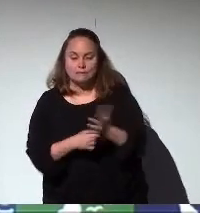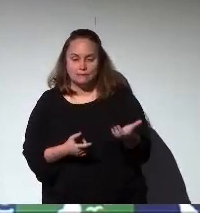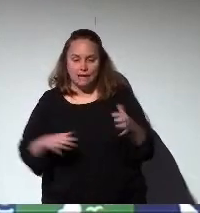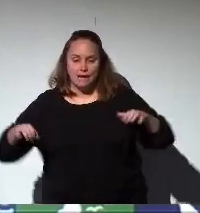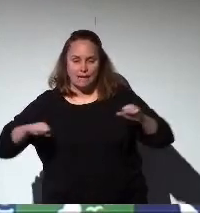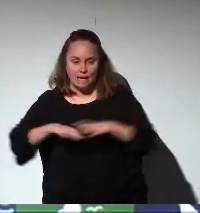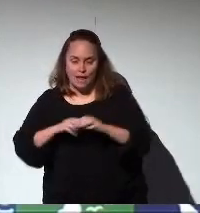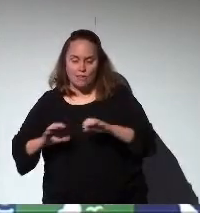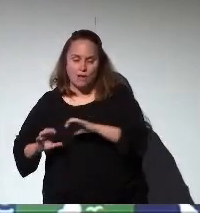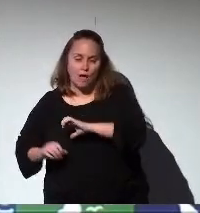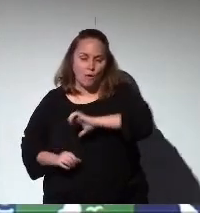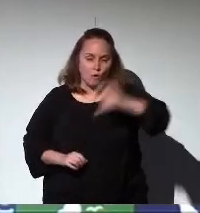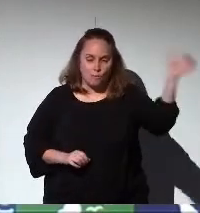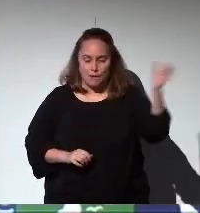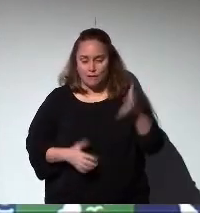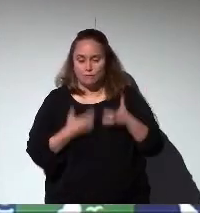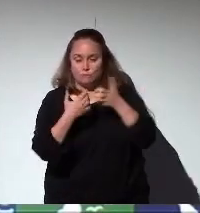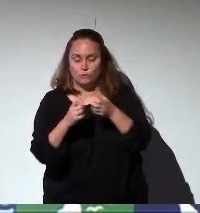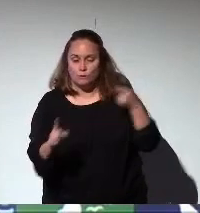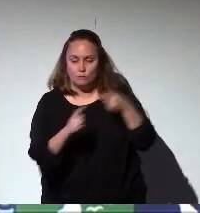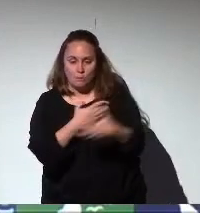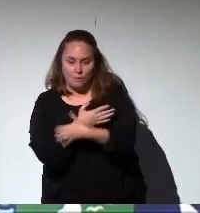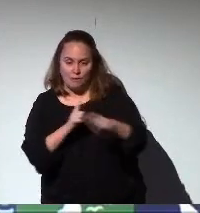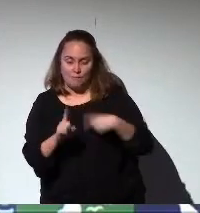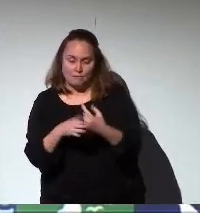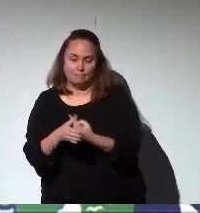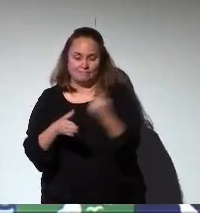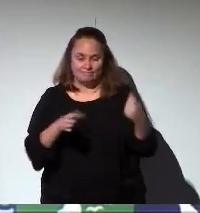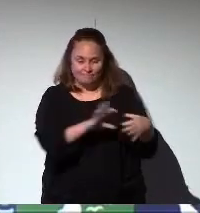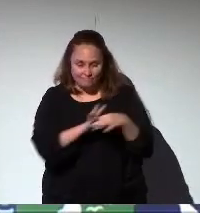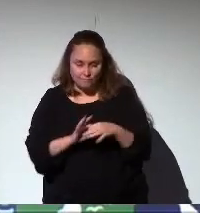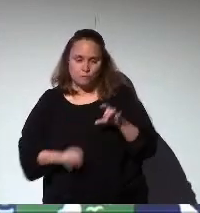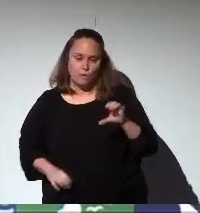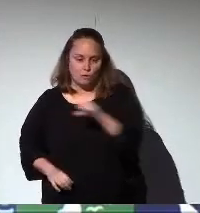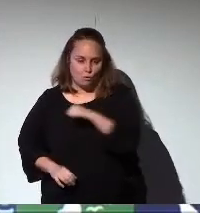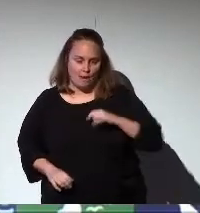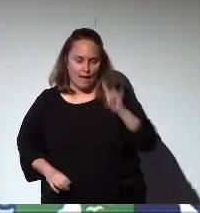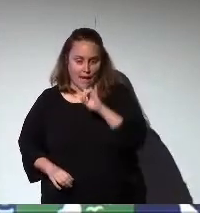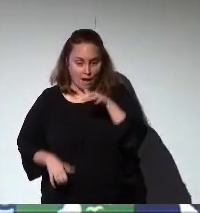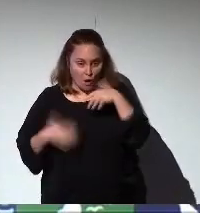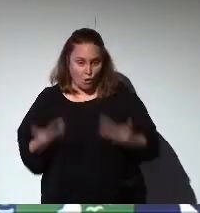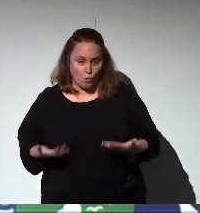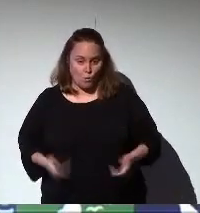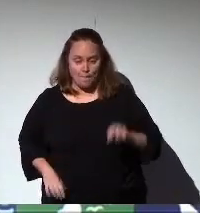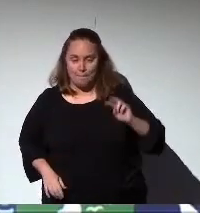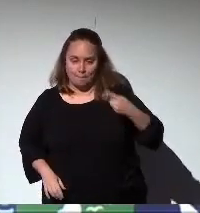Lucha contra la Pobreza y Exclusión Social en nuestra comunidad autónoma, en la Comunidad Autónoma de Canarias. Actualmente tengo la vicepresidencia